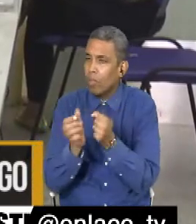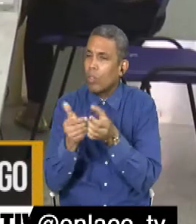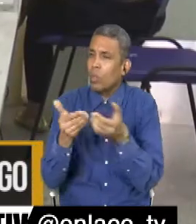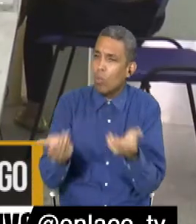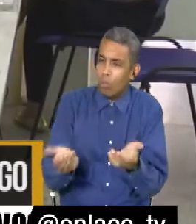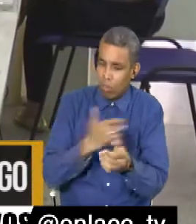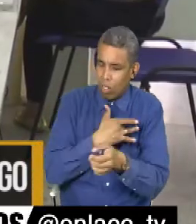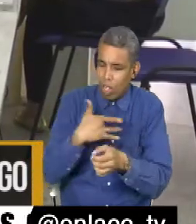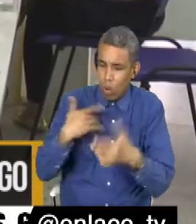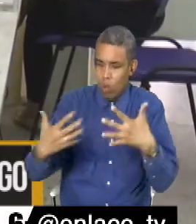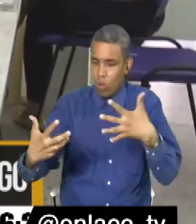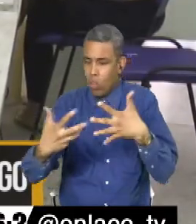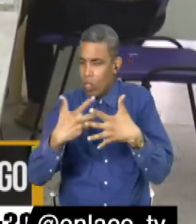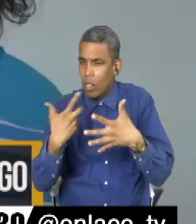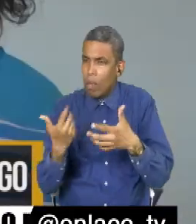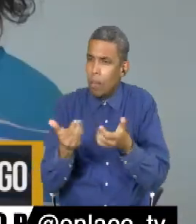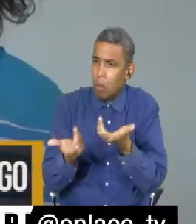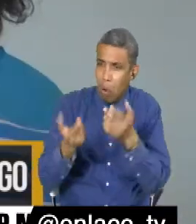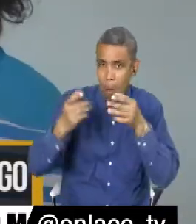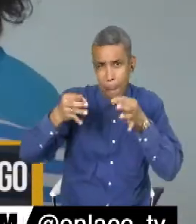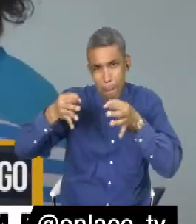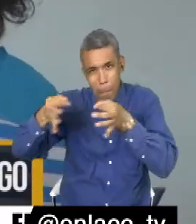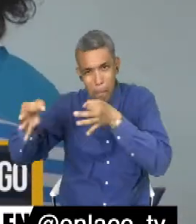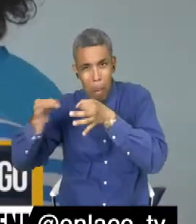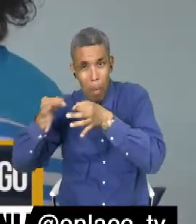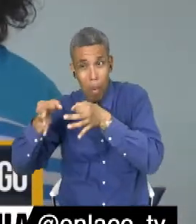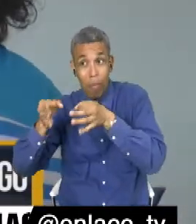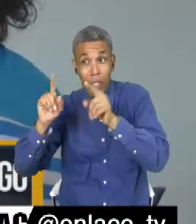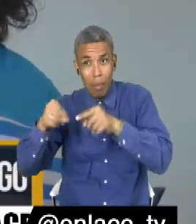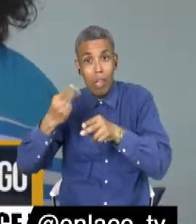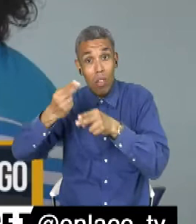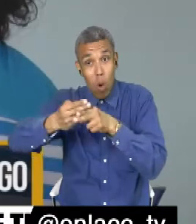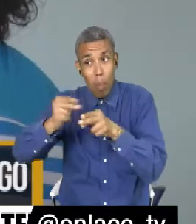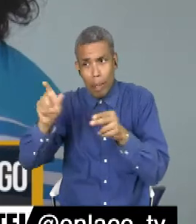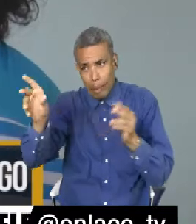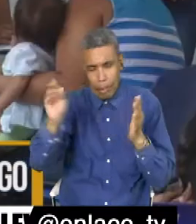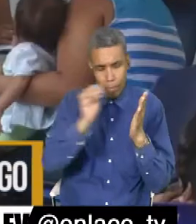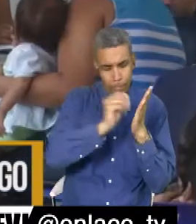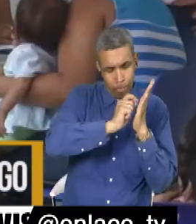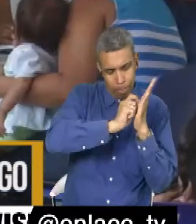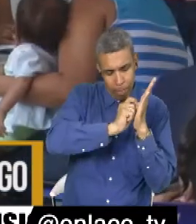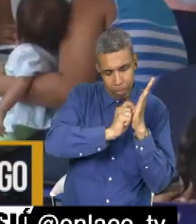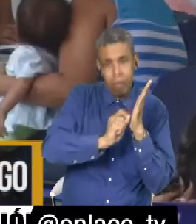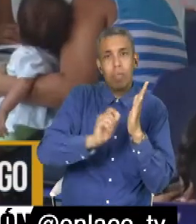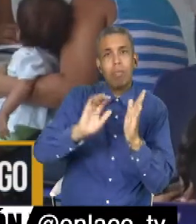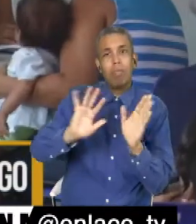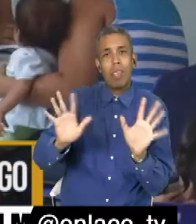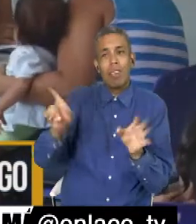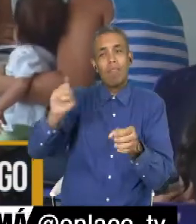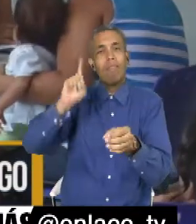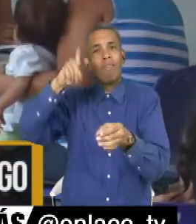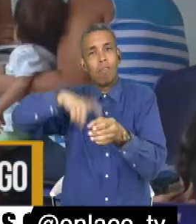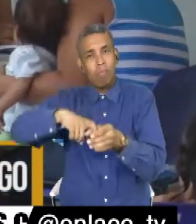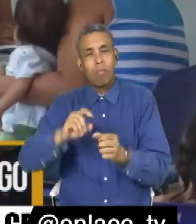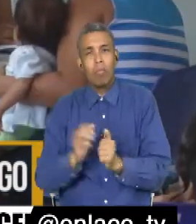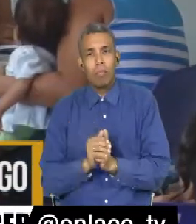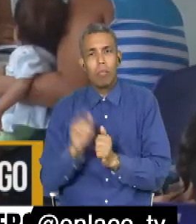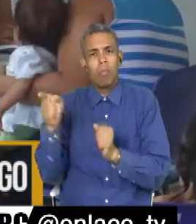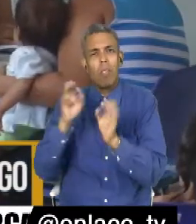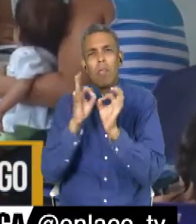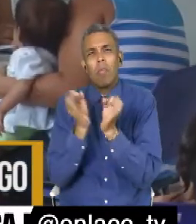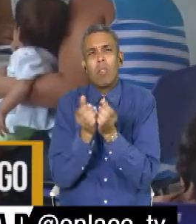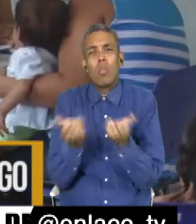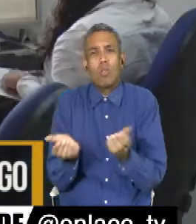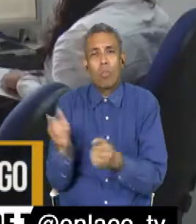para afiliarse al régimen subsidiado inmediatamente quedará afiliada. El cabeza de hogar y su núcleo familiar,